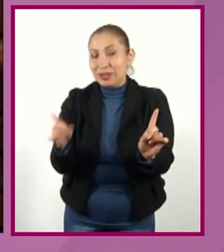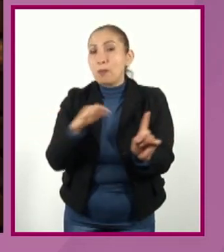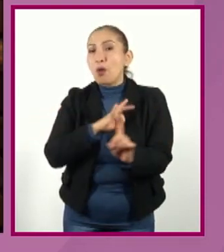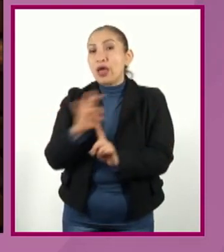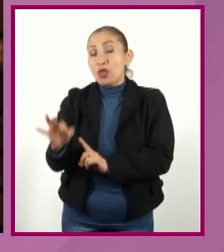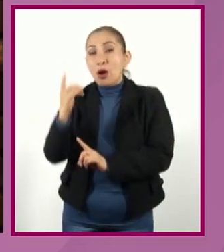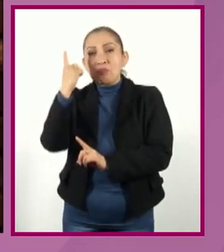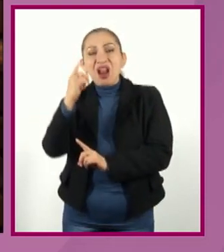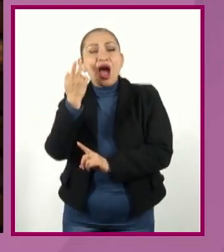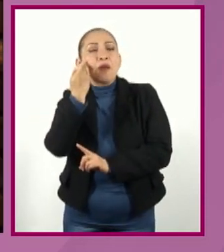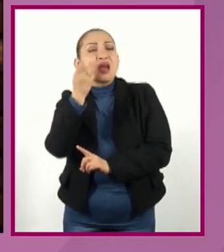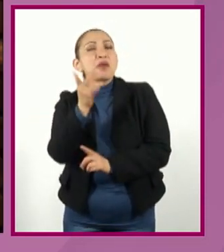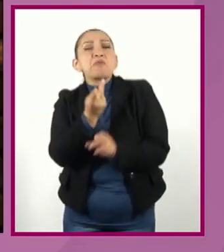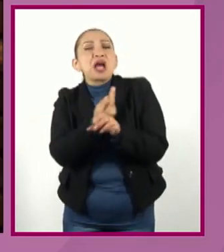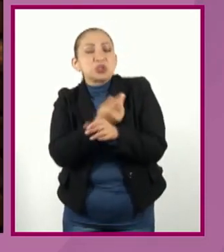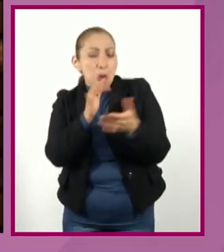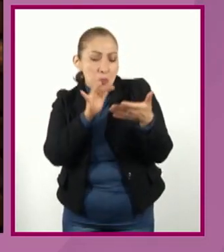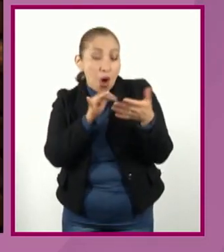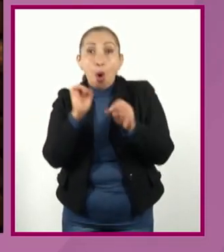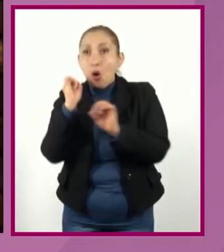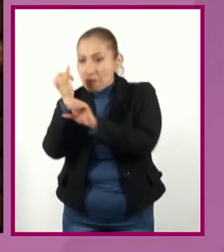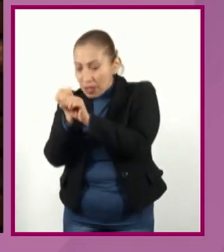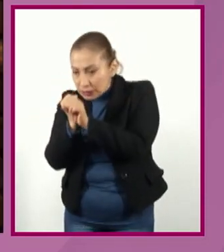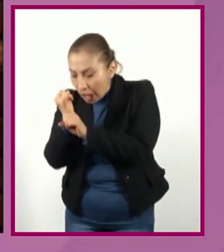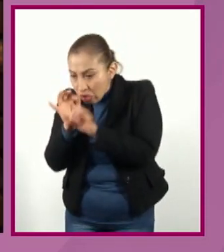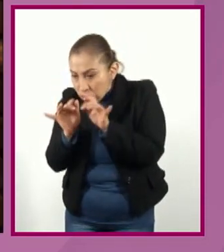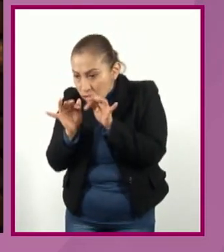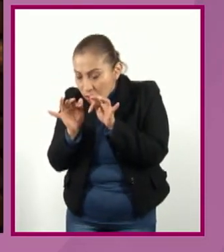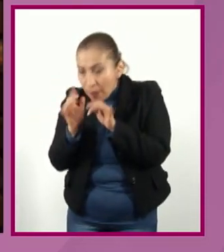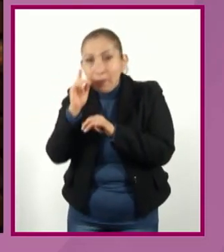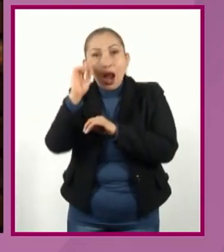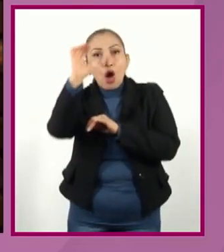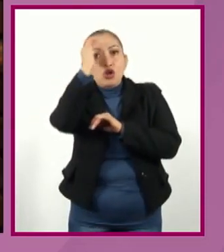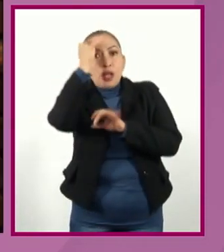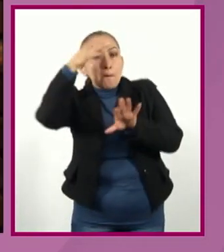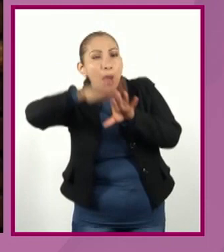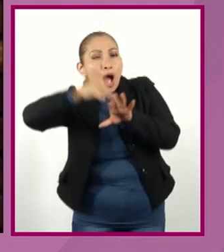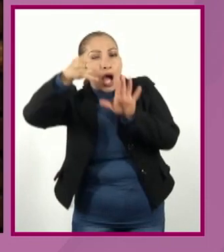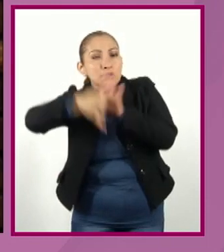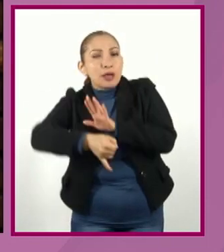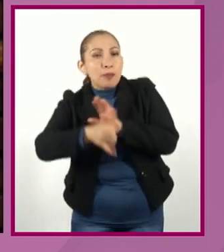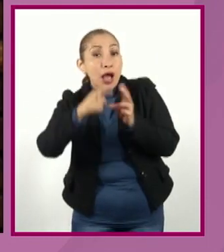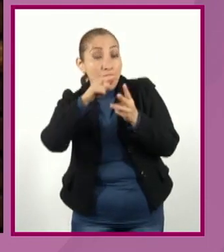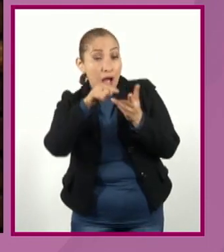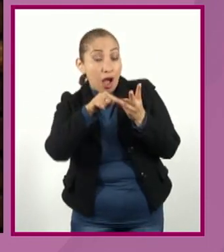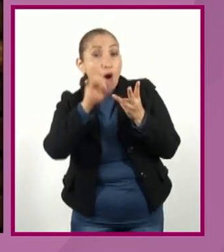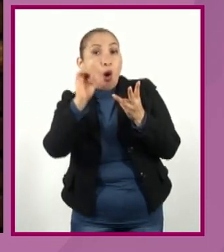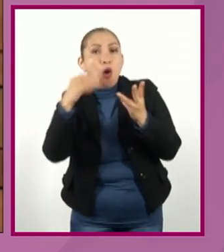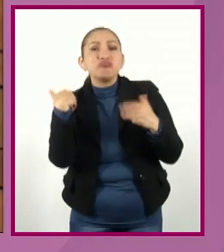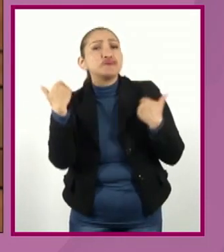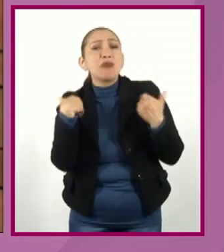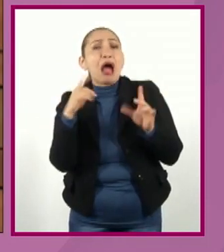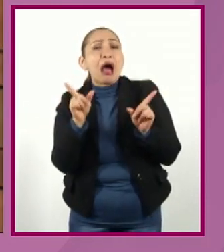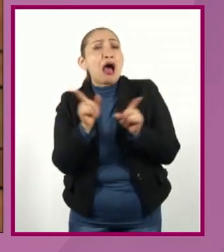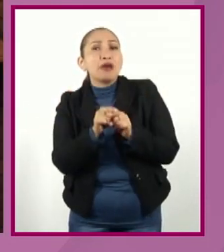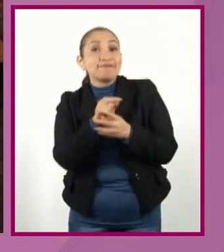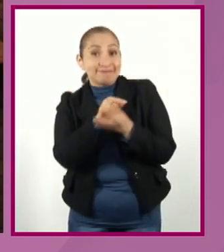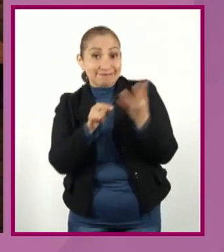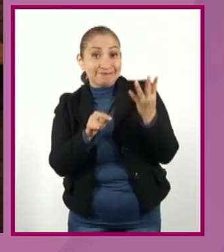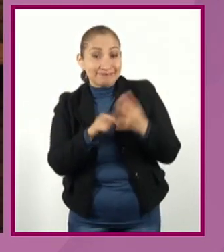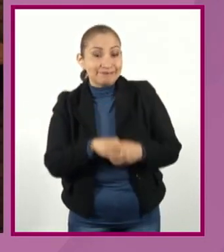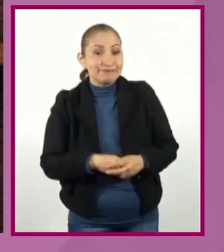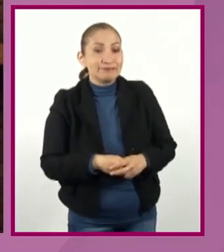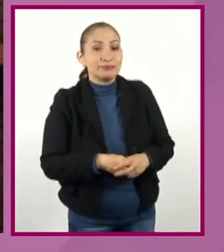para informarnos, para investigar, para ampliar nuestros conocimientos sobre un tema o para entretenernos.